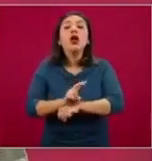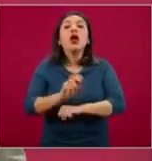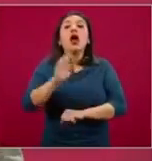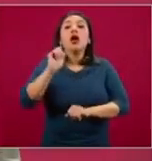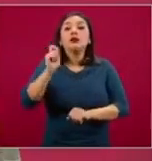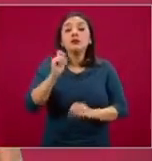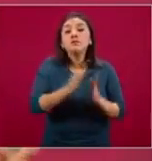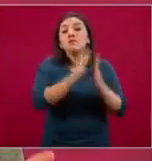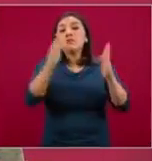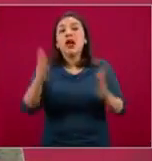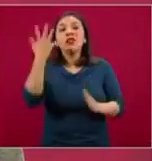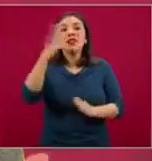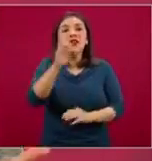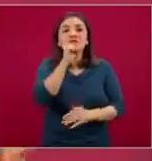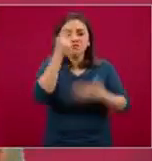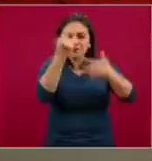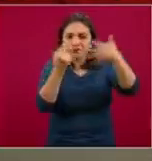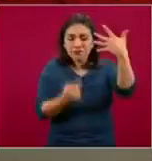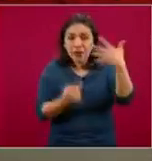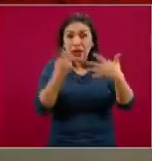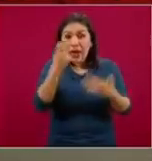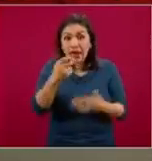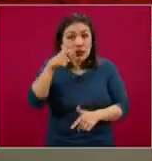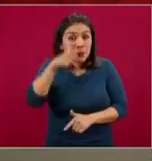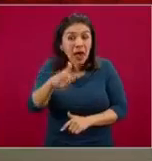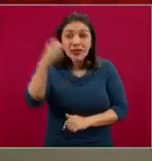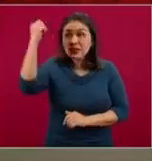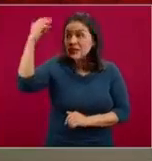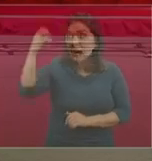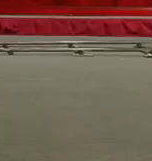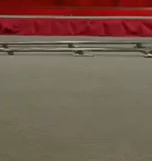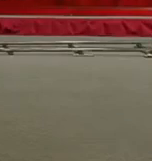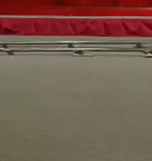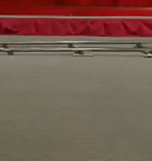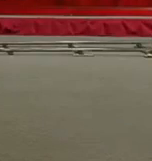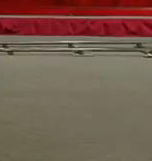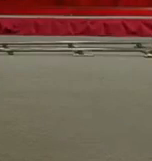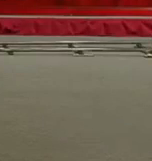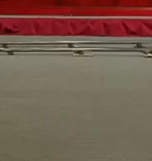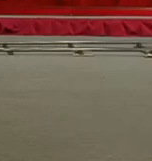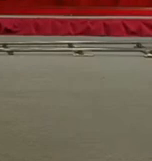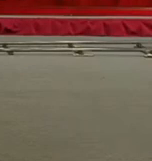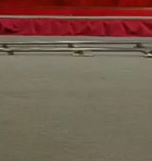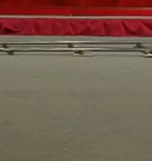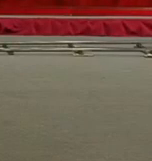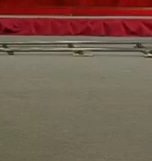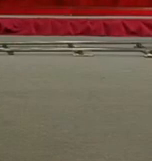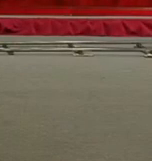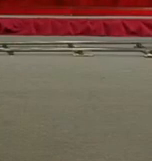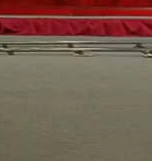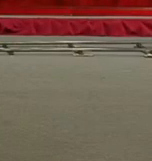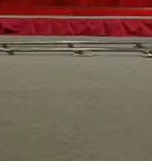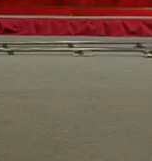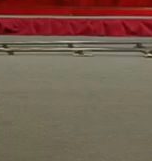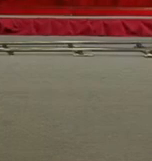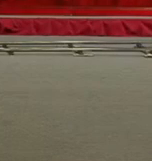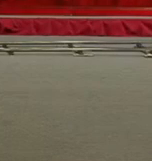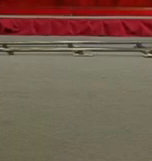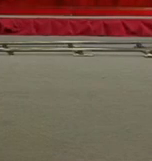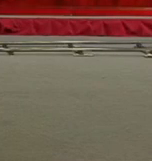indicadores, y a partir del semáforo, las autoridades sanitarias de los estados pueden tomar